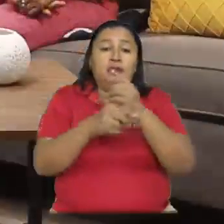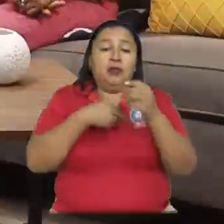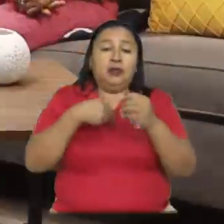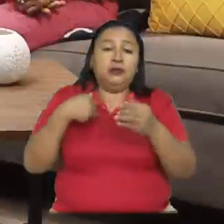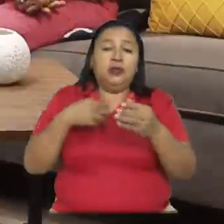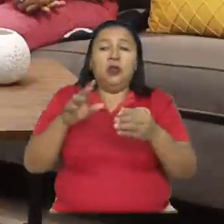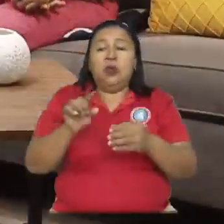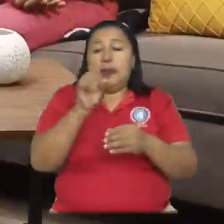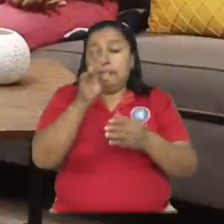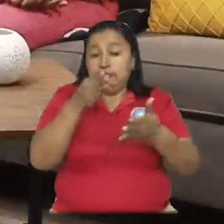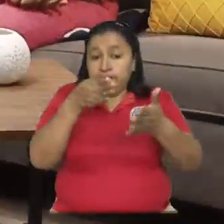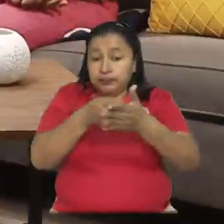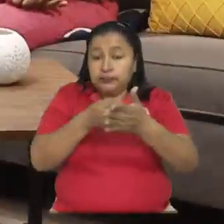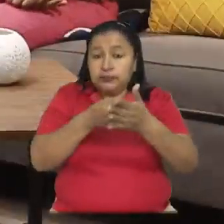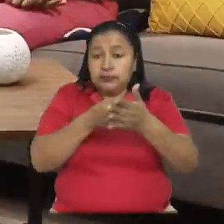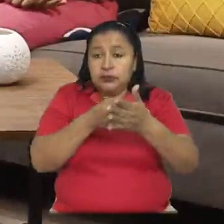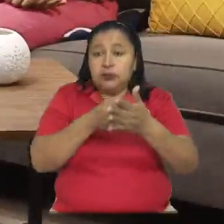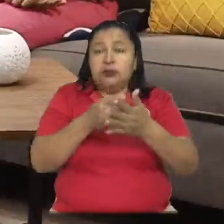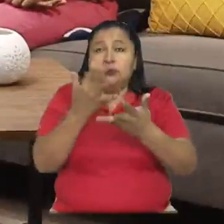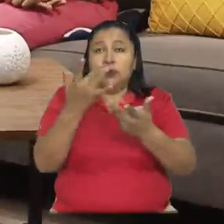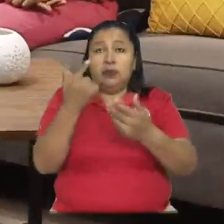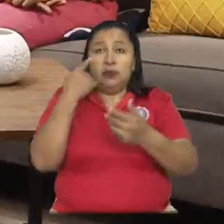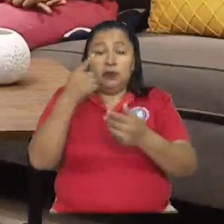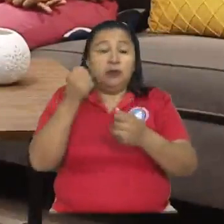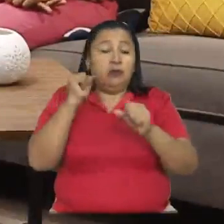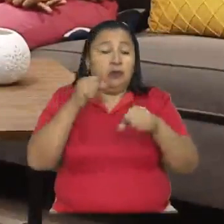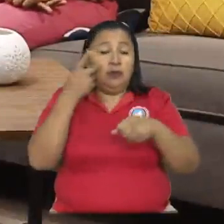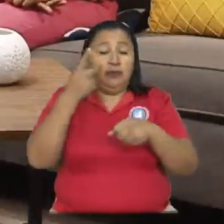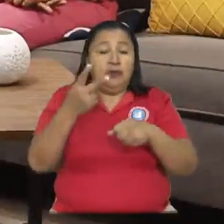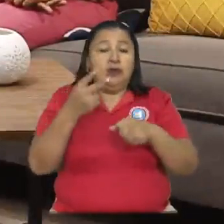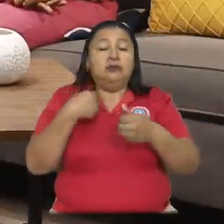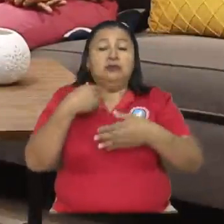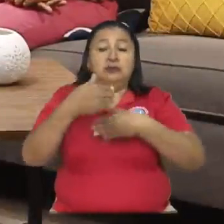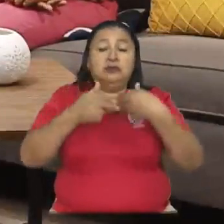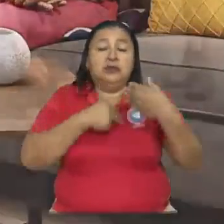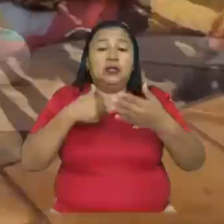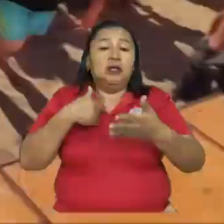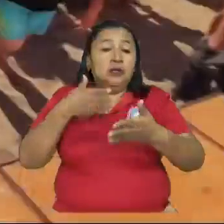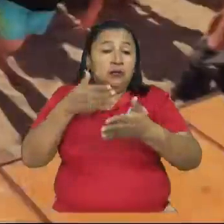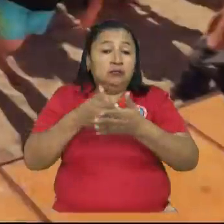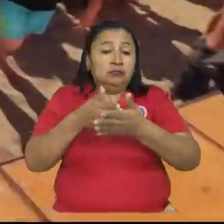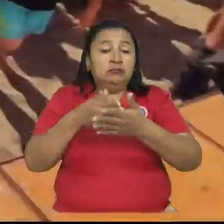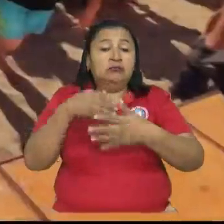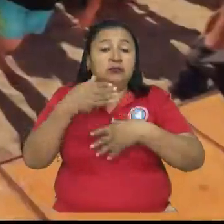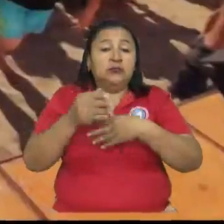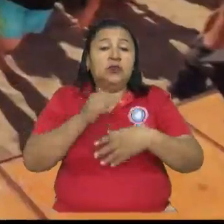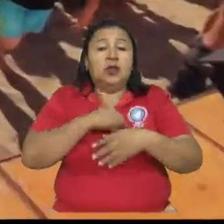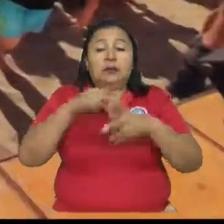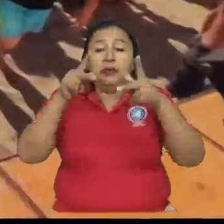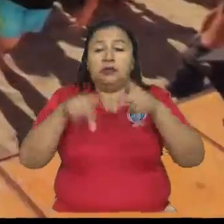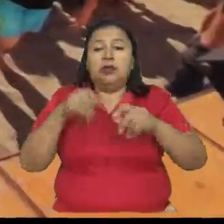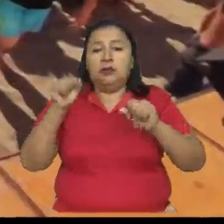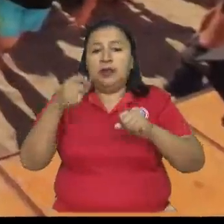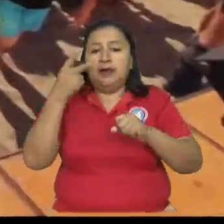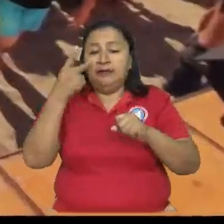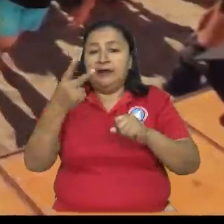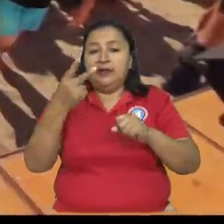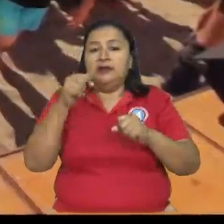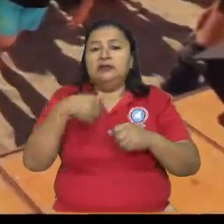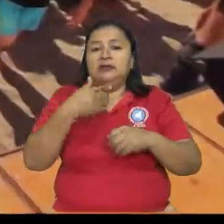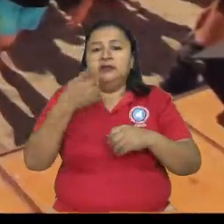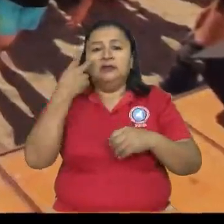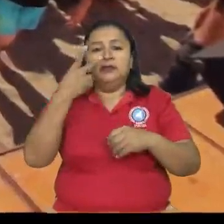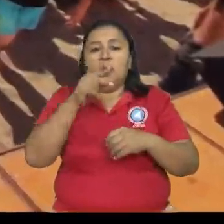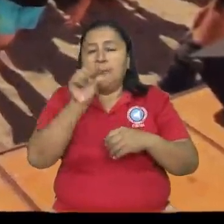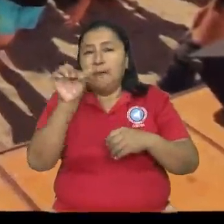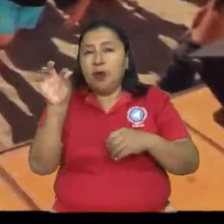nuevamente una pausa. Si quieres podemos dejar esas imágenes para irnos a pausa para que nuestra audiencia pueda ir ahí